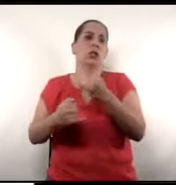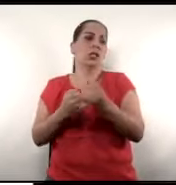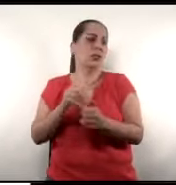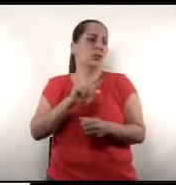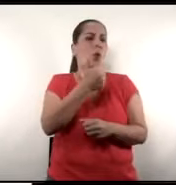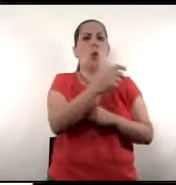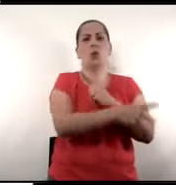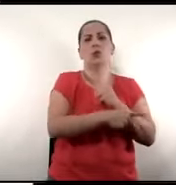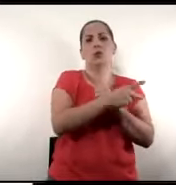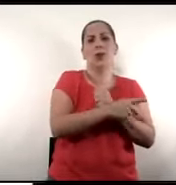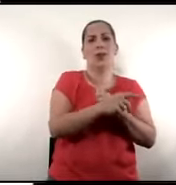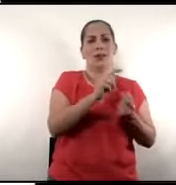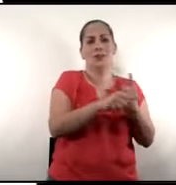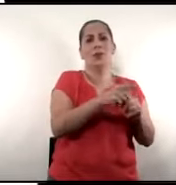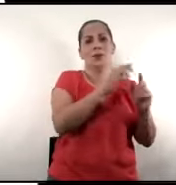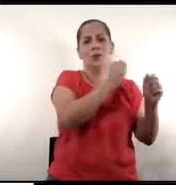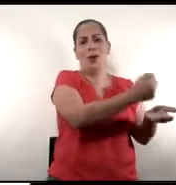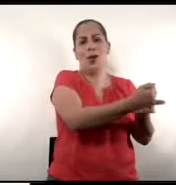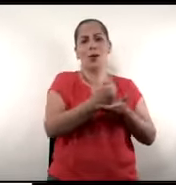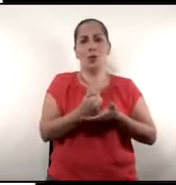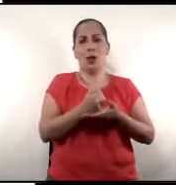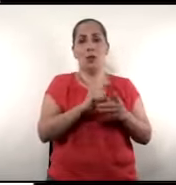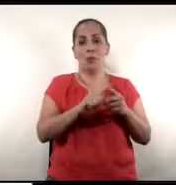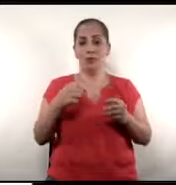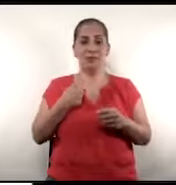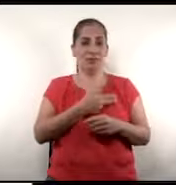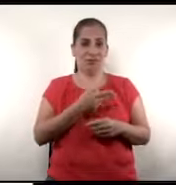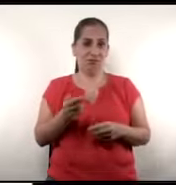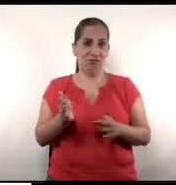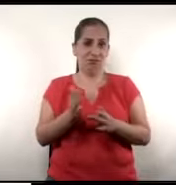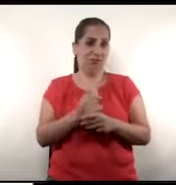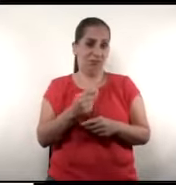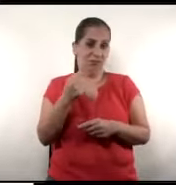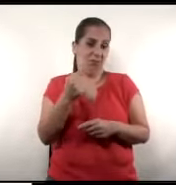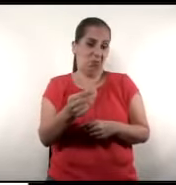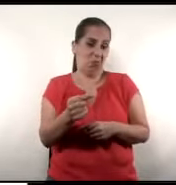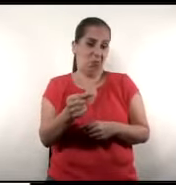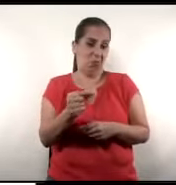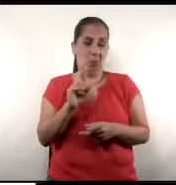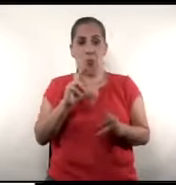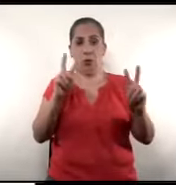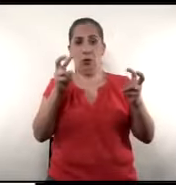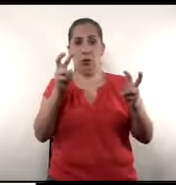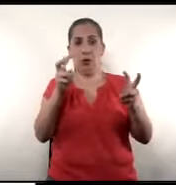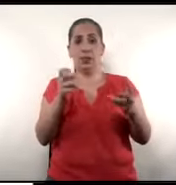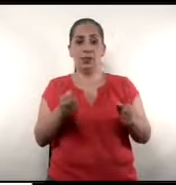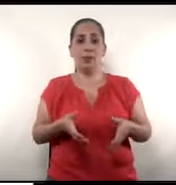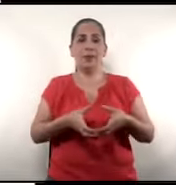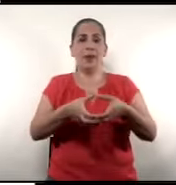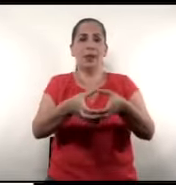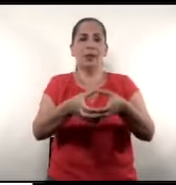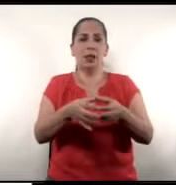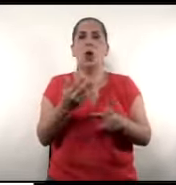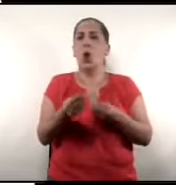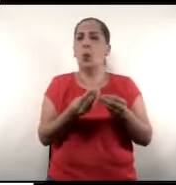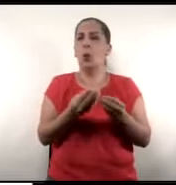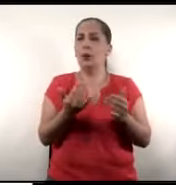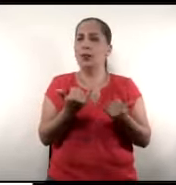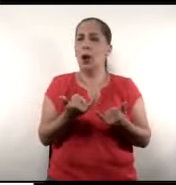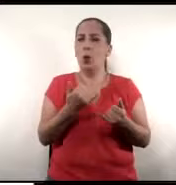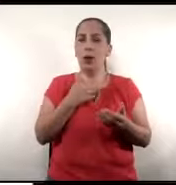que están dispuestos a ayudarnos. Lo poco que se está haciendo en tema de alcantarillado se está haciendo gracias a la